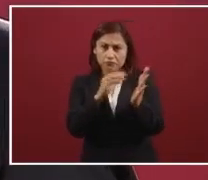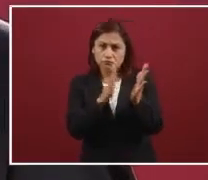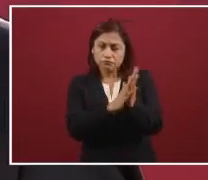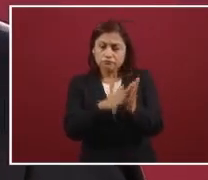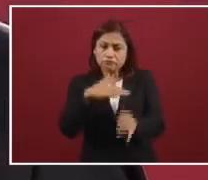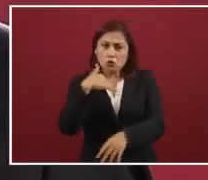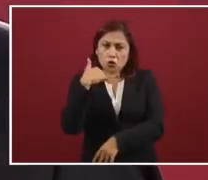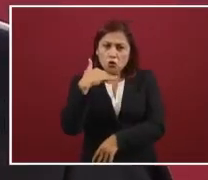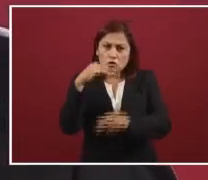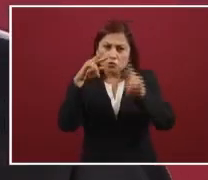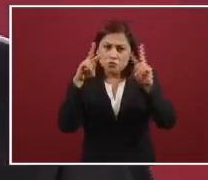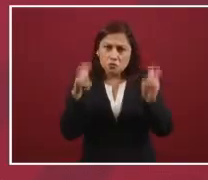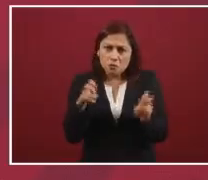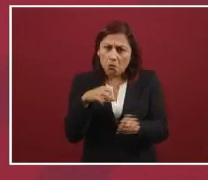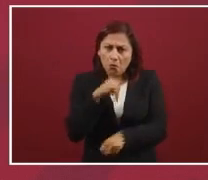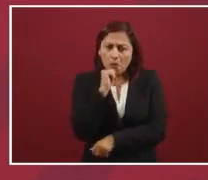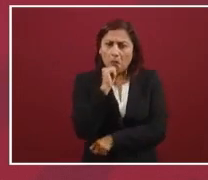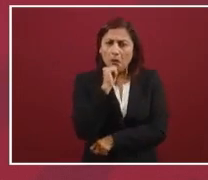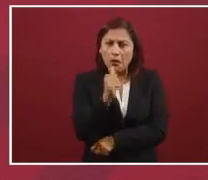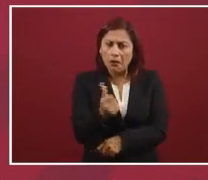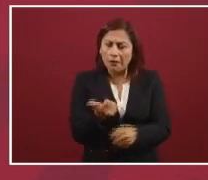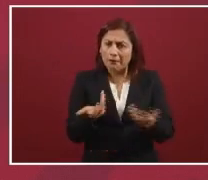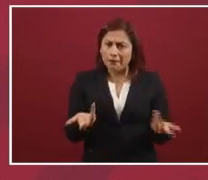¿de qué se extrañan